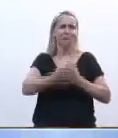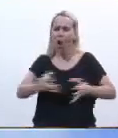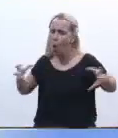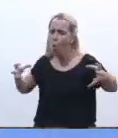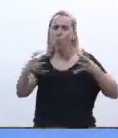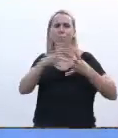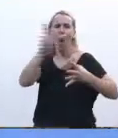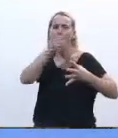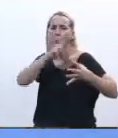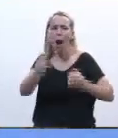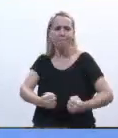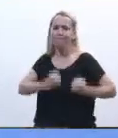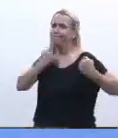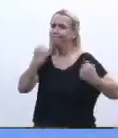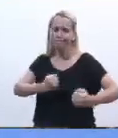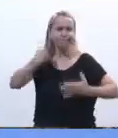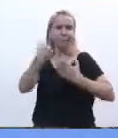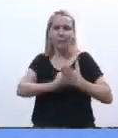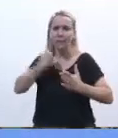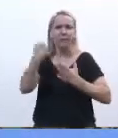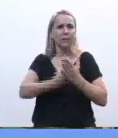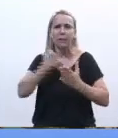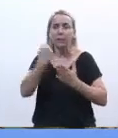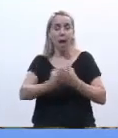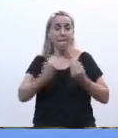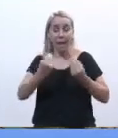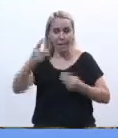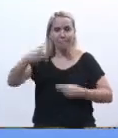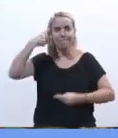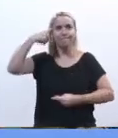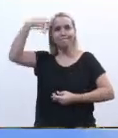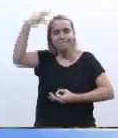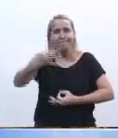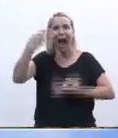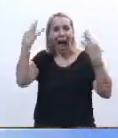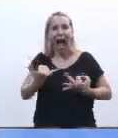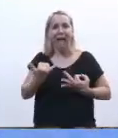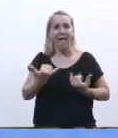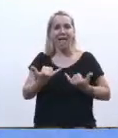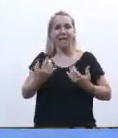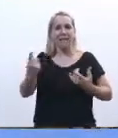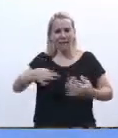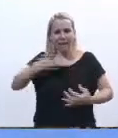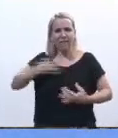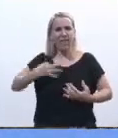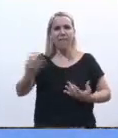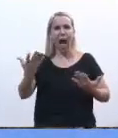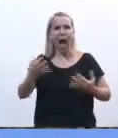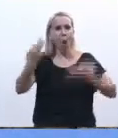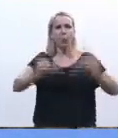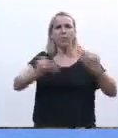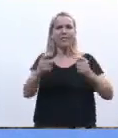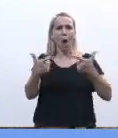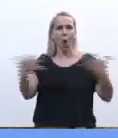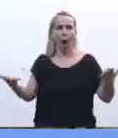de mujeres que empujaron y empujaron porque tuvieron conciencia de que su vida era injusta.